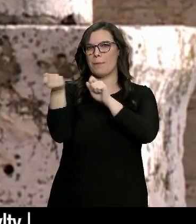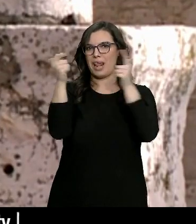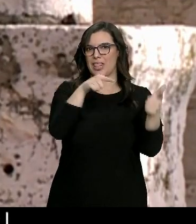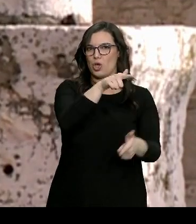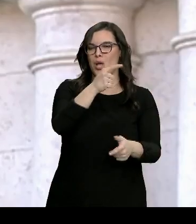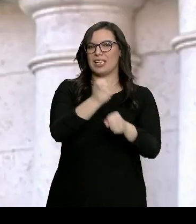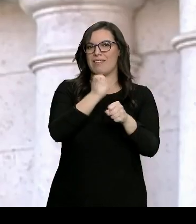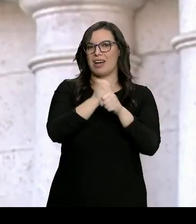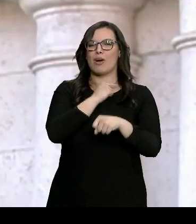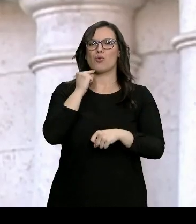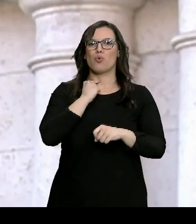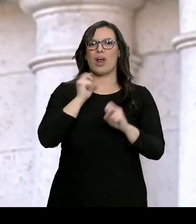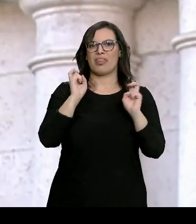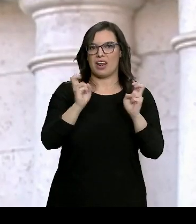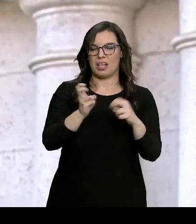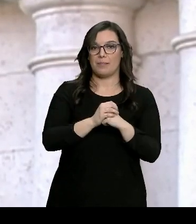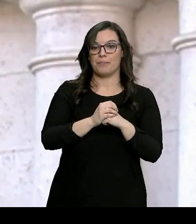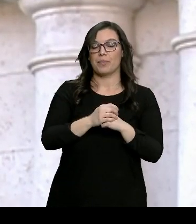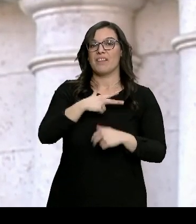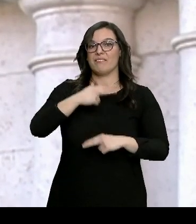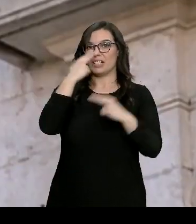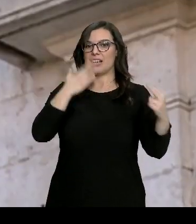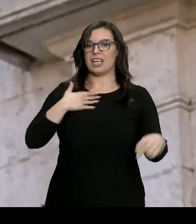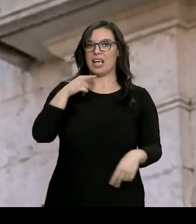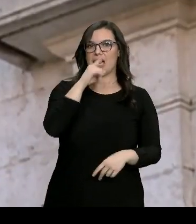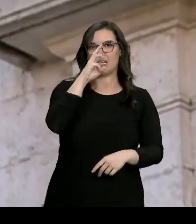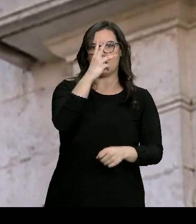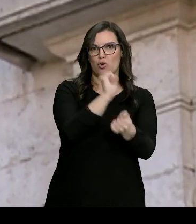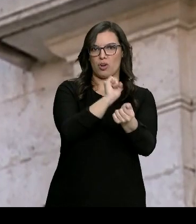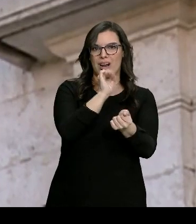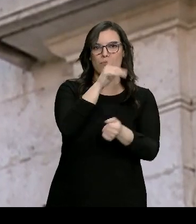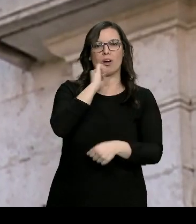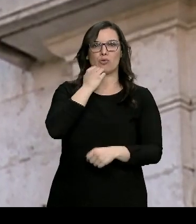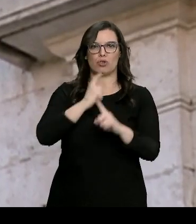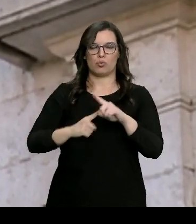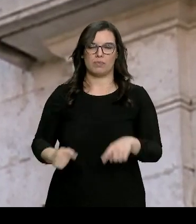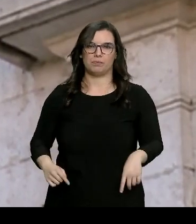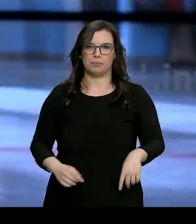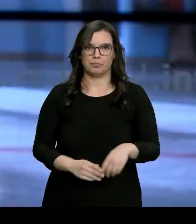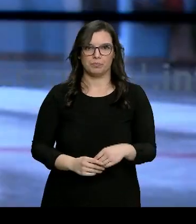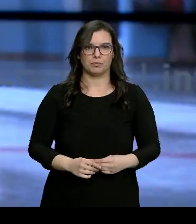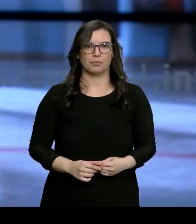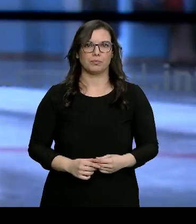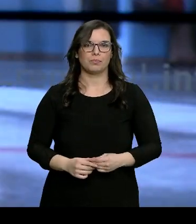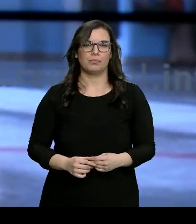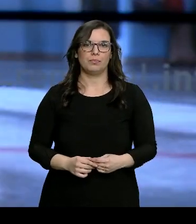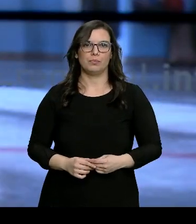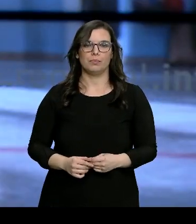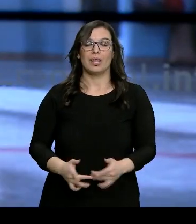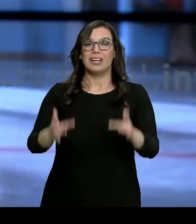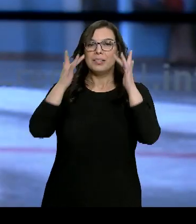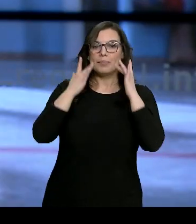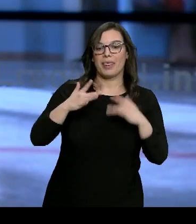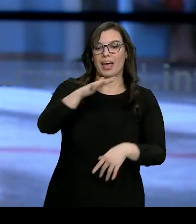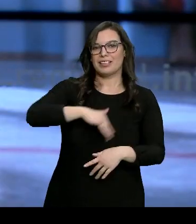ejercía en Zaratán. La Fiscalía reclama 3 años de cárcel para el religioso por abusos sexuales. La higiene,